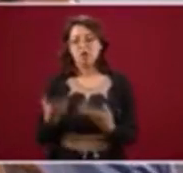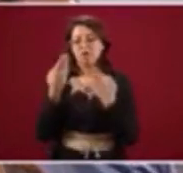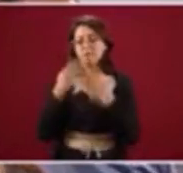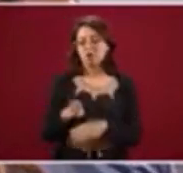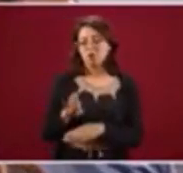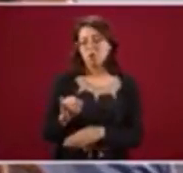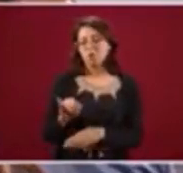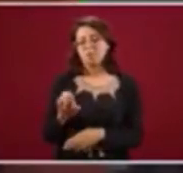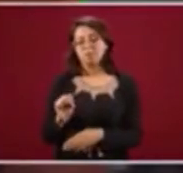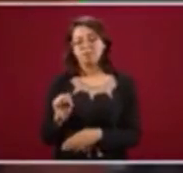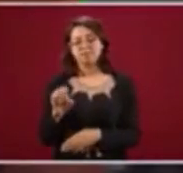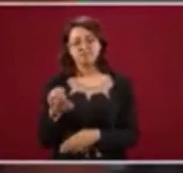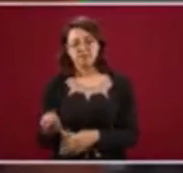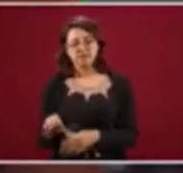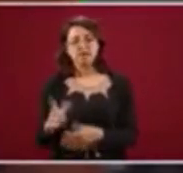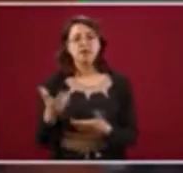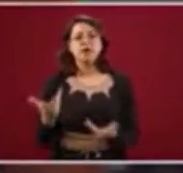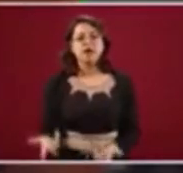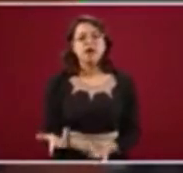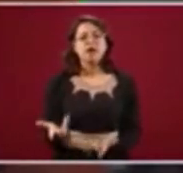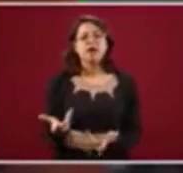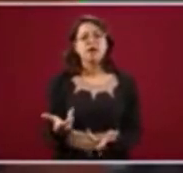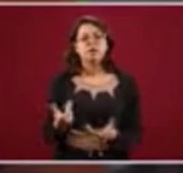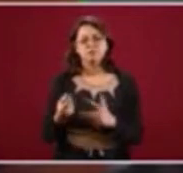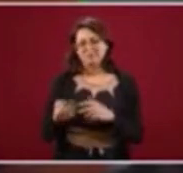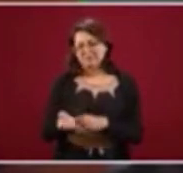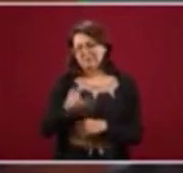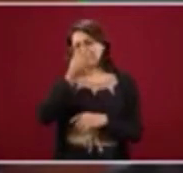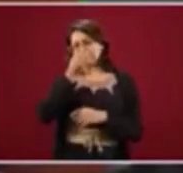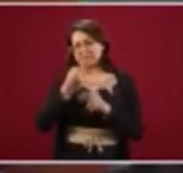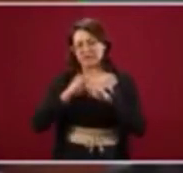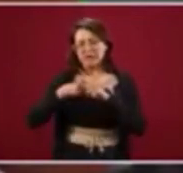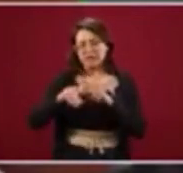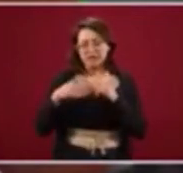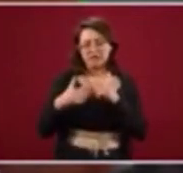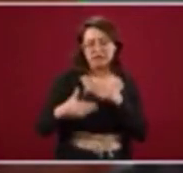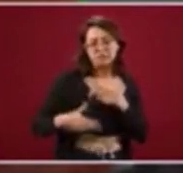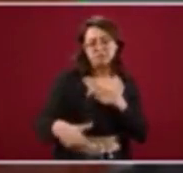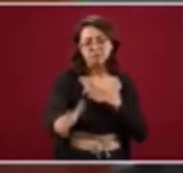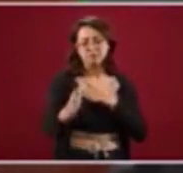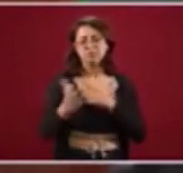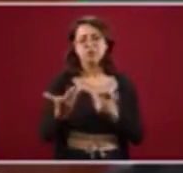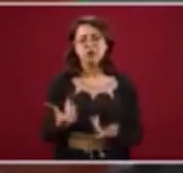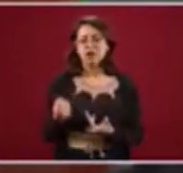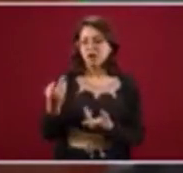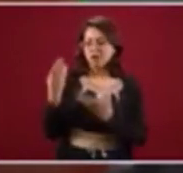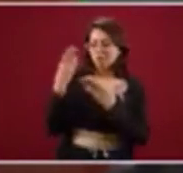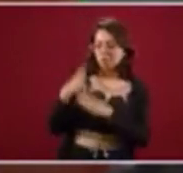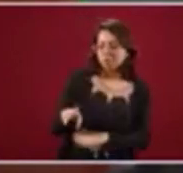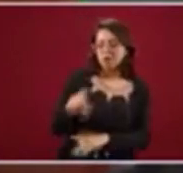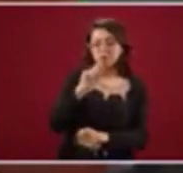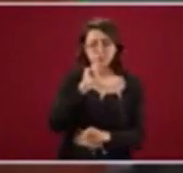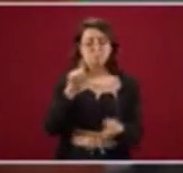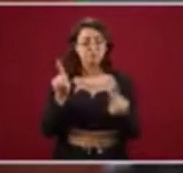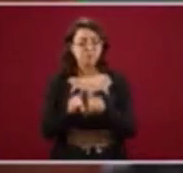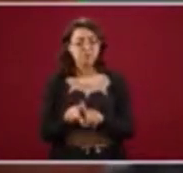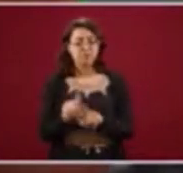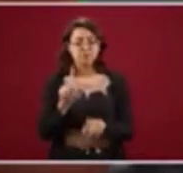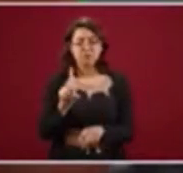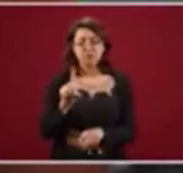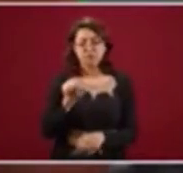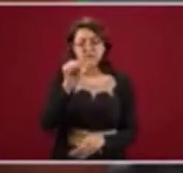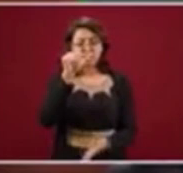breve entrará en operaciones. Yo quisiera saber si ese banco también va a recibir pues gran parte de las 36